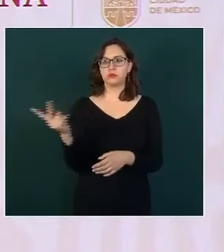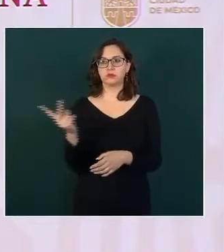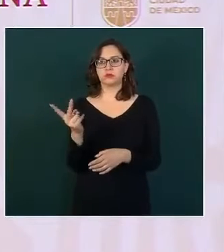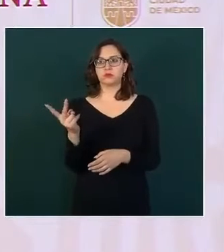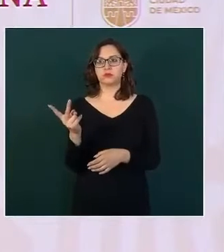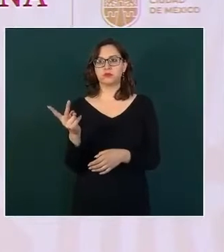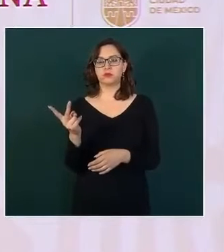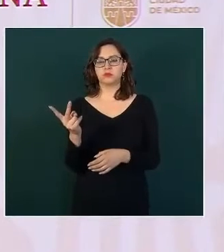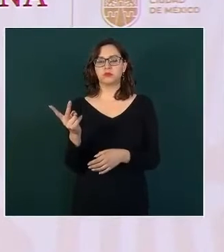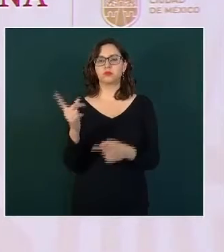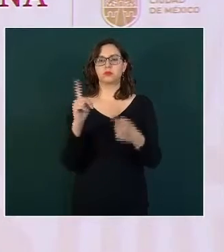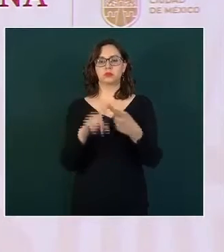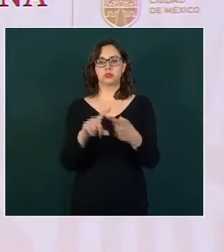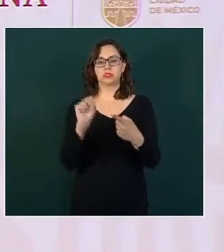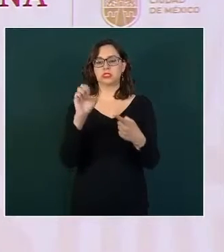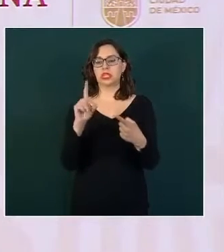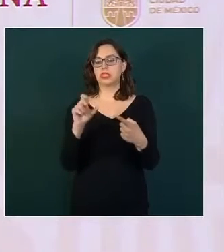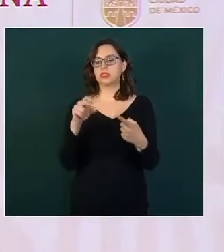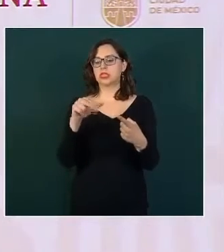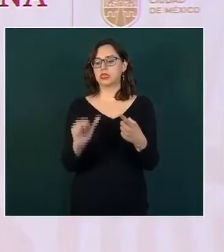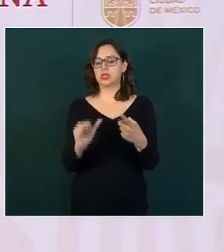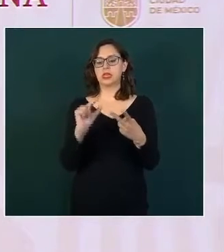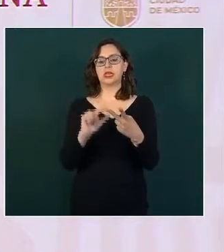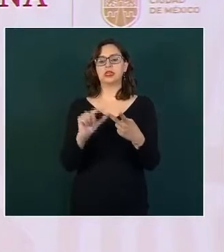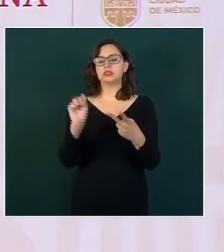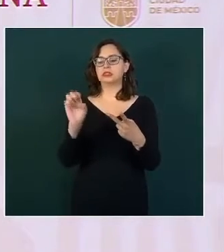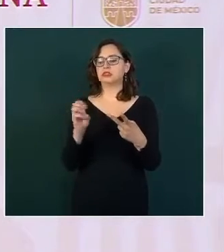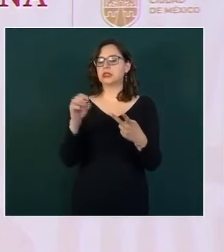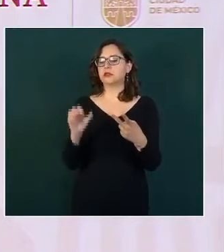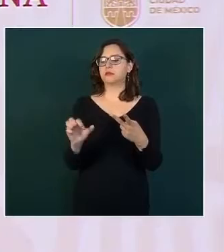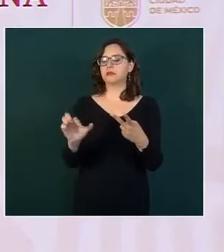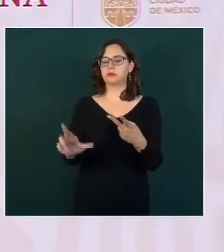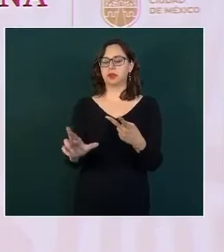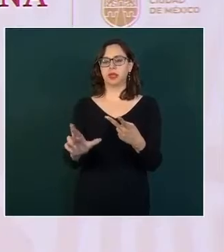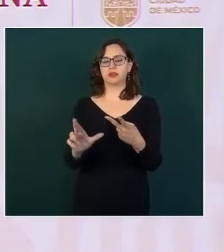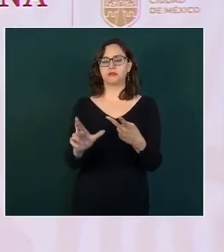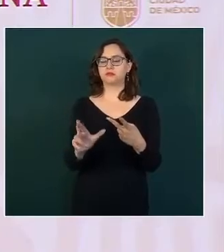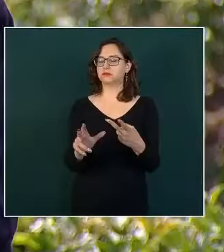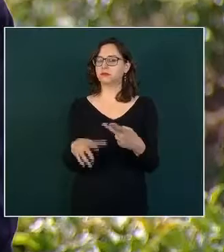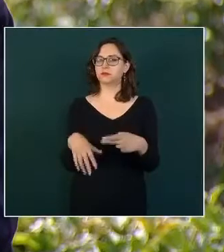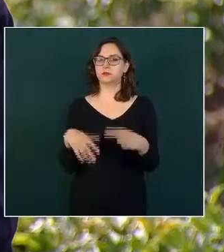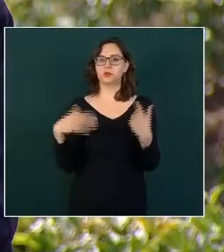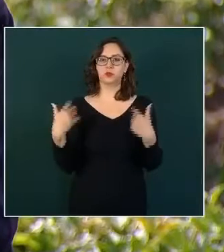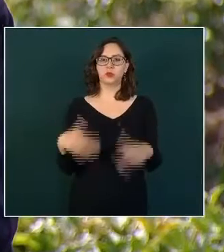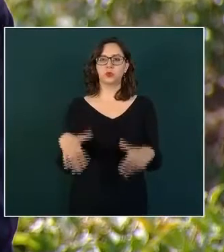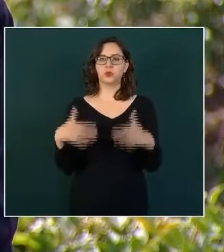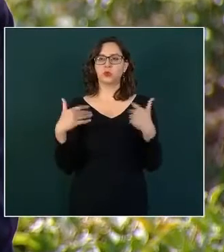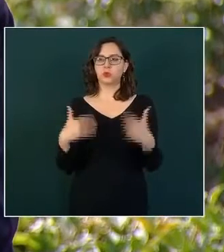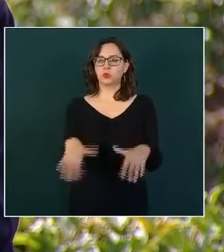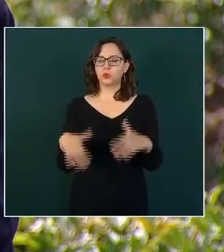la Secretaría de Marina y la Secretaría de la Defensa Nacional.